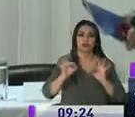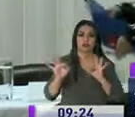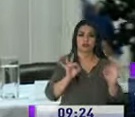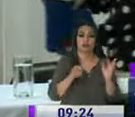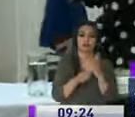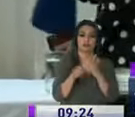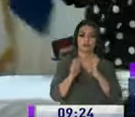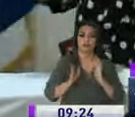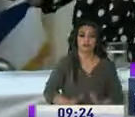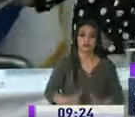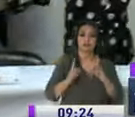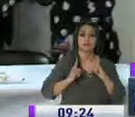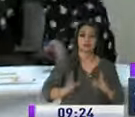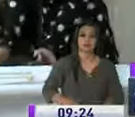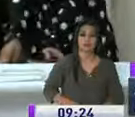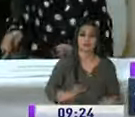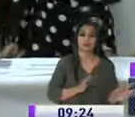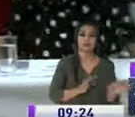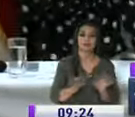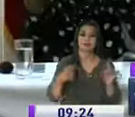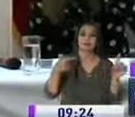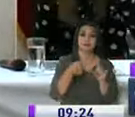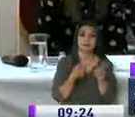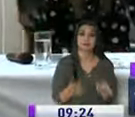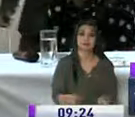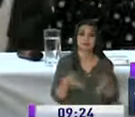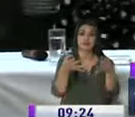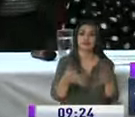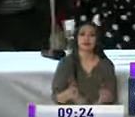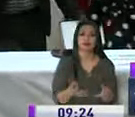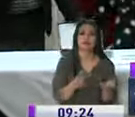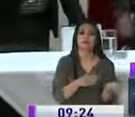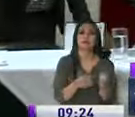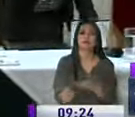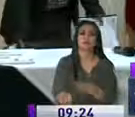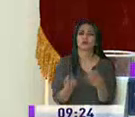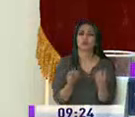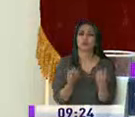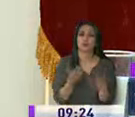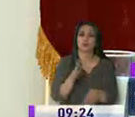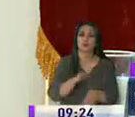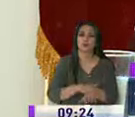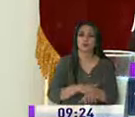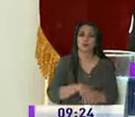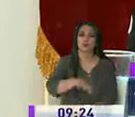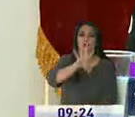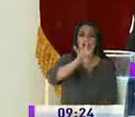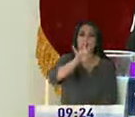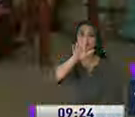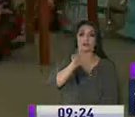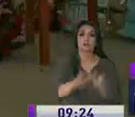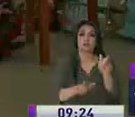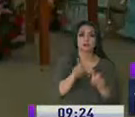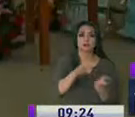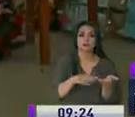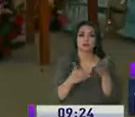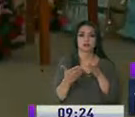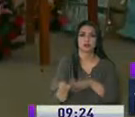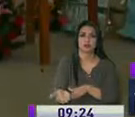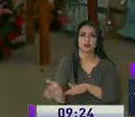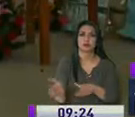Salud, Verónica Espinosa, quien además confirmó cuántos han fallecido por el virus. 43 personas han fallecido. Del número